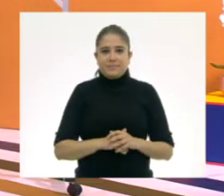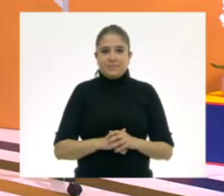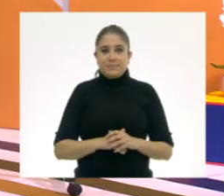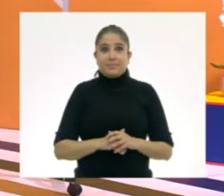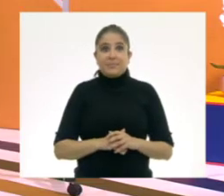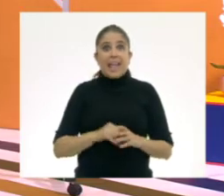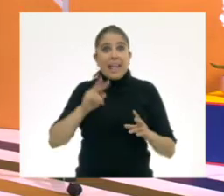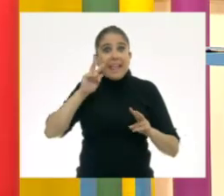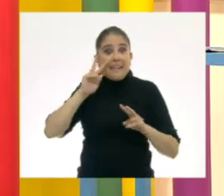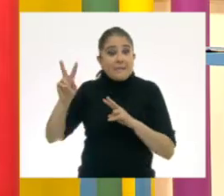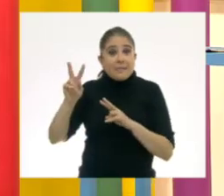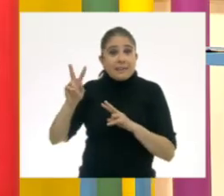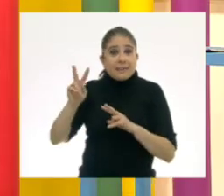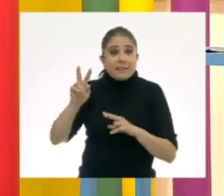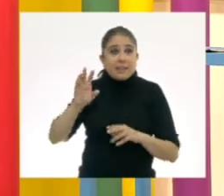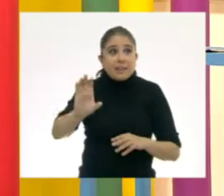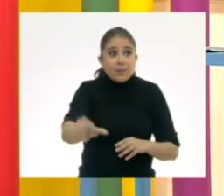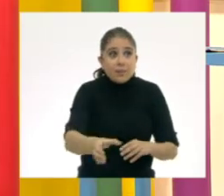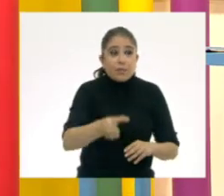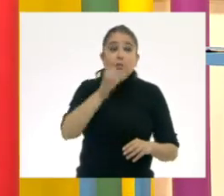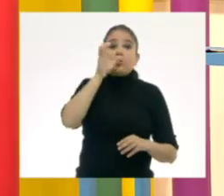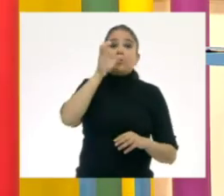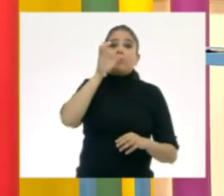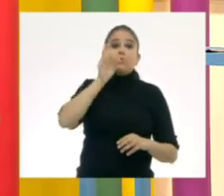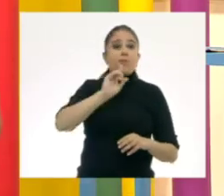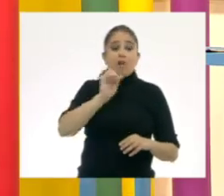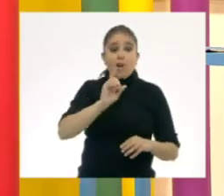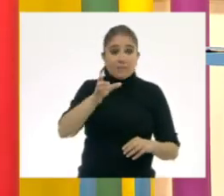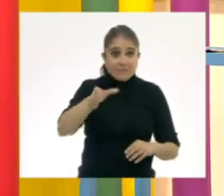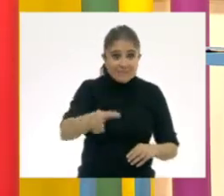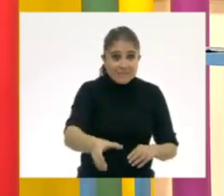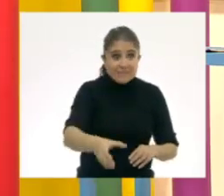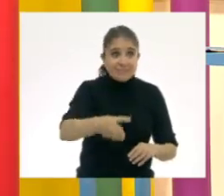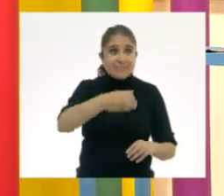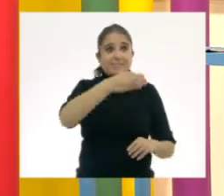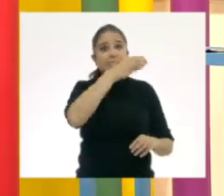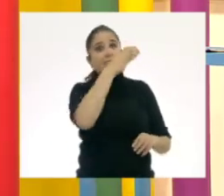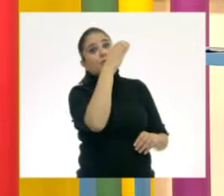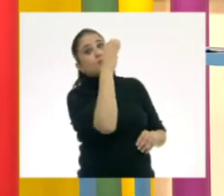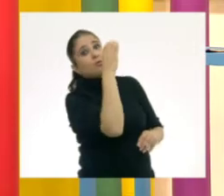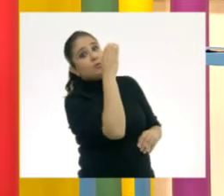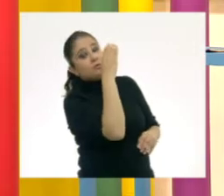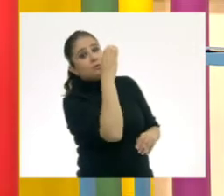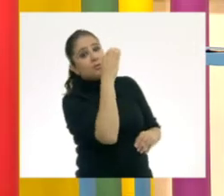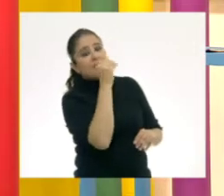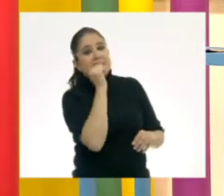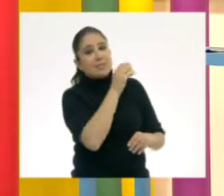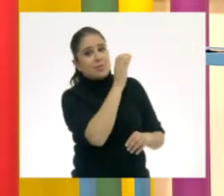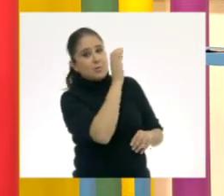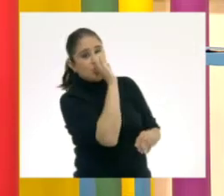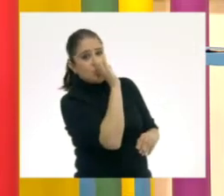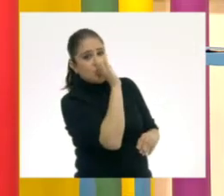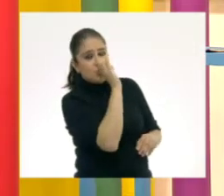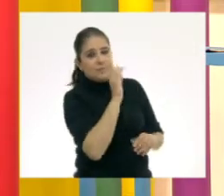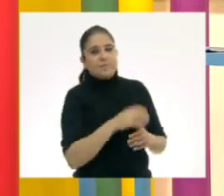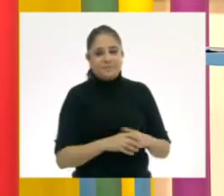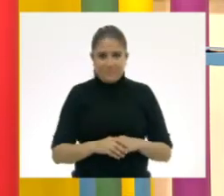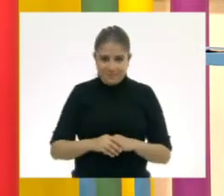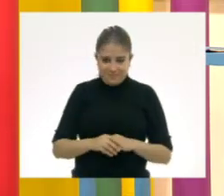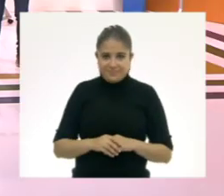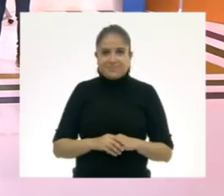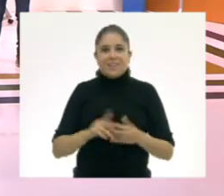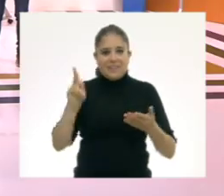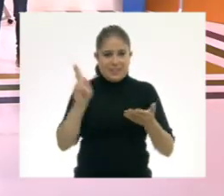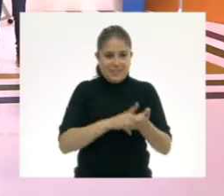Pero si se fijaron cómo lo hizo, no nada más es aquí. Hizo de lado, como que lo hizo de lado. ¿Sale? Exacto. A